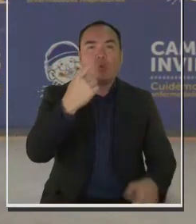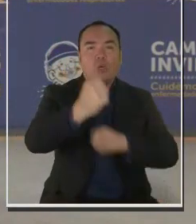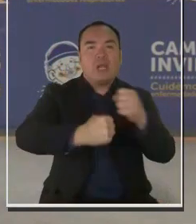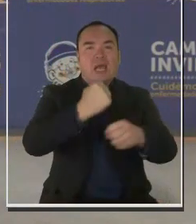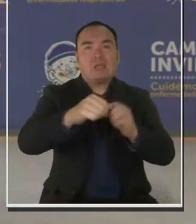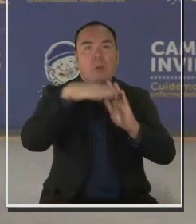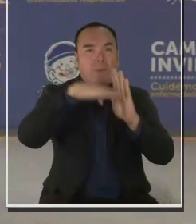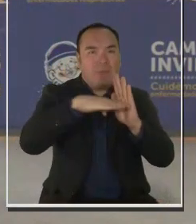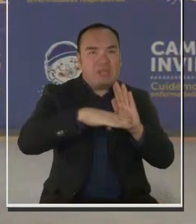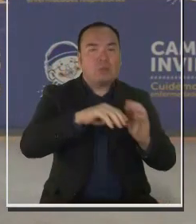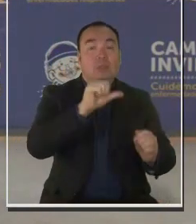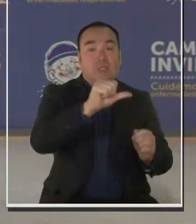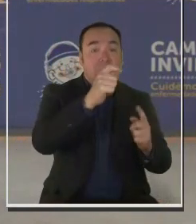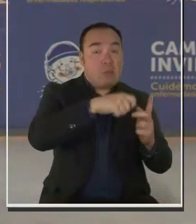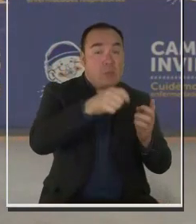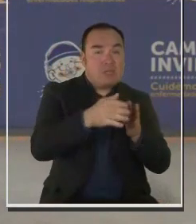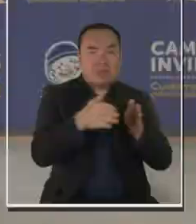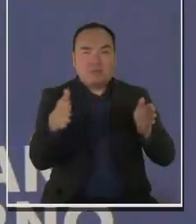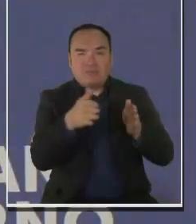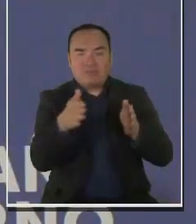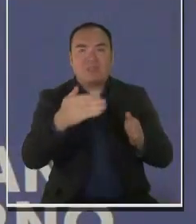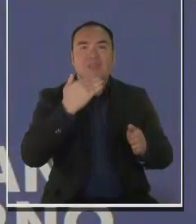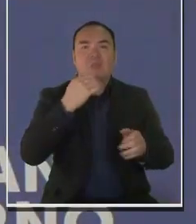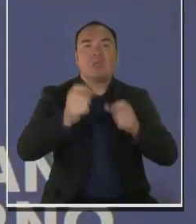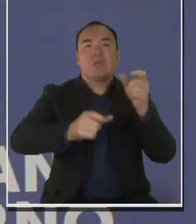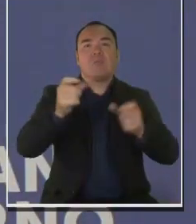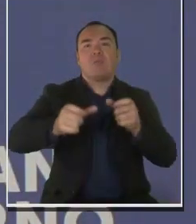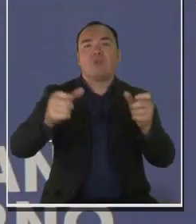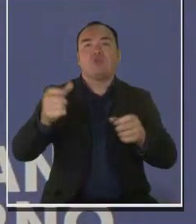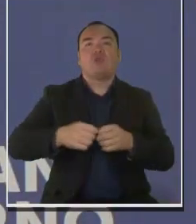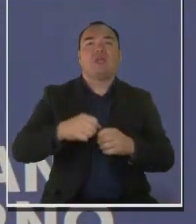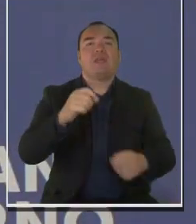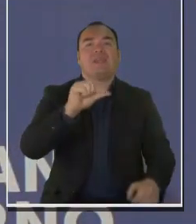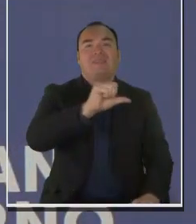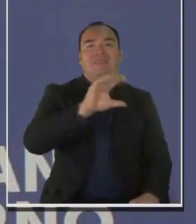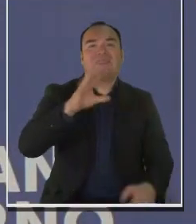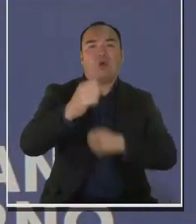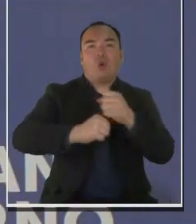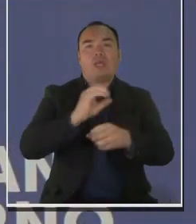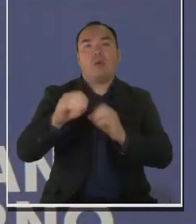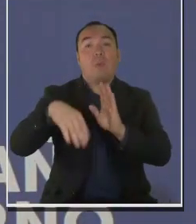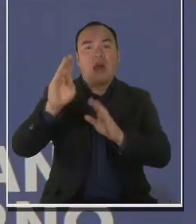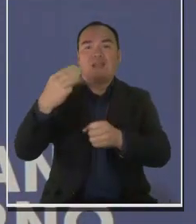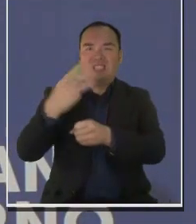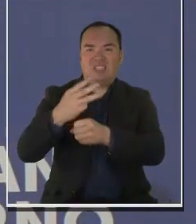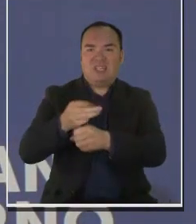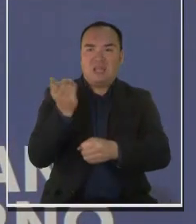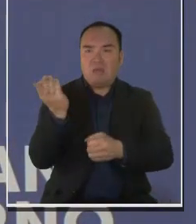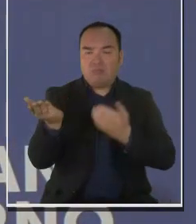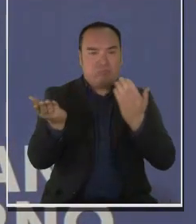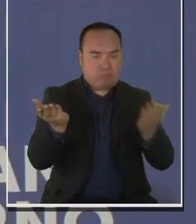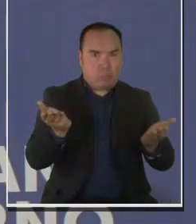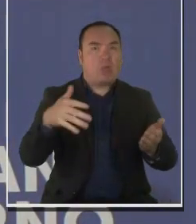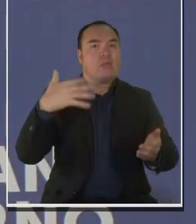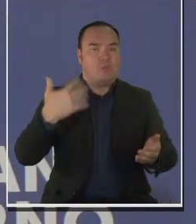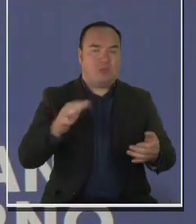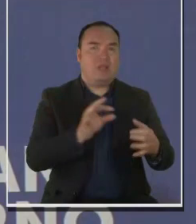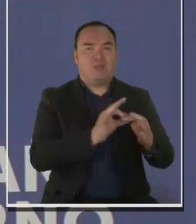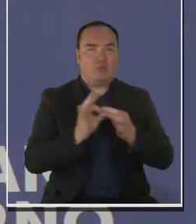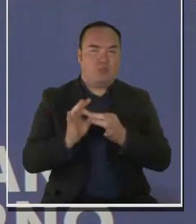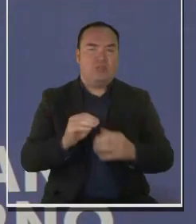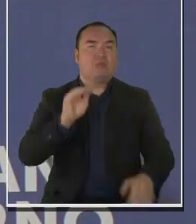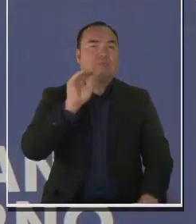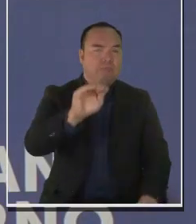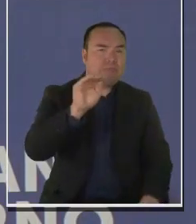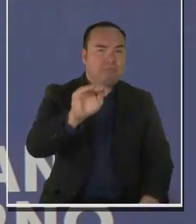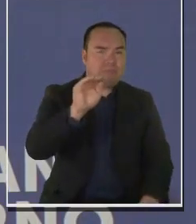en menores de 6 meses y en personas mayores de 65 años. Por eso es tan importante volver a insistir en